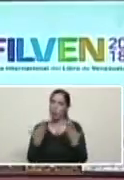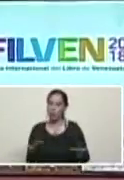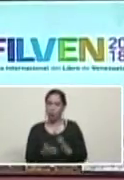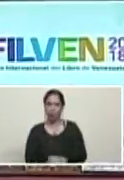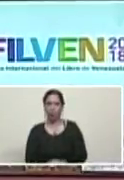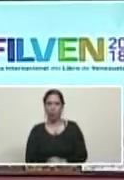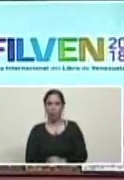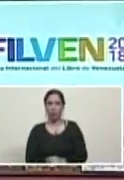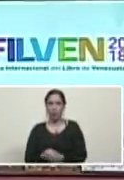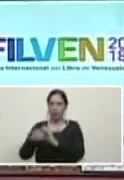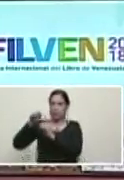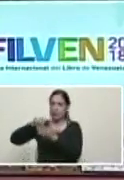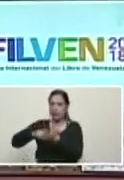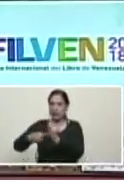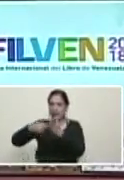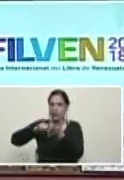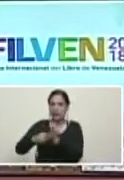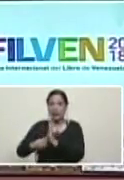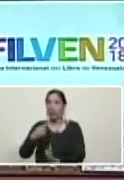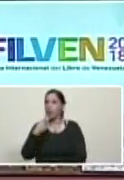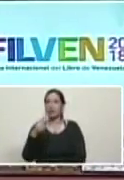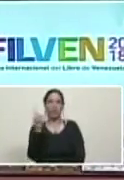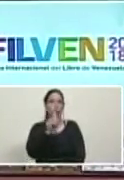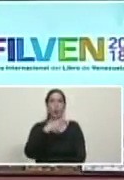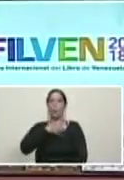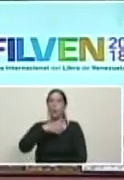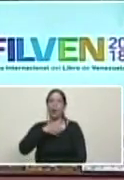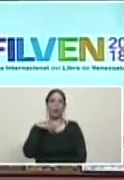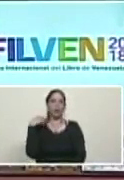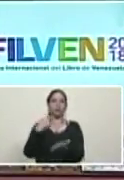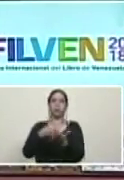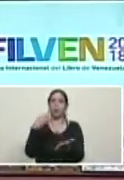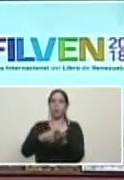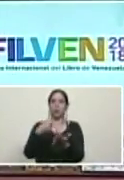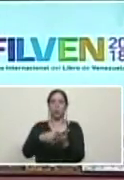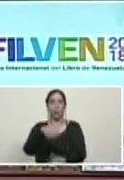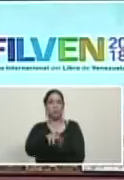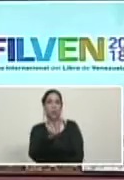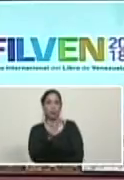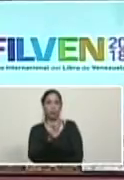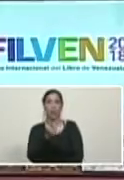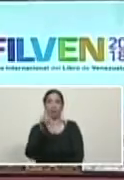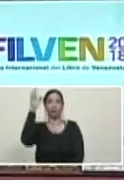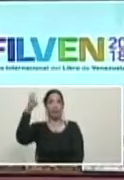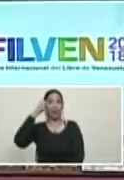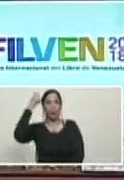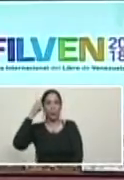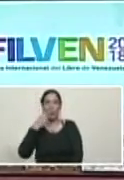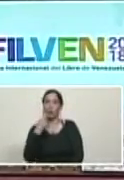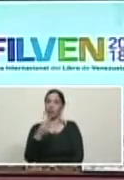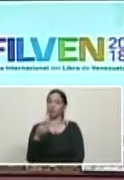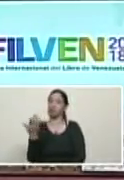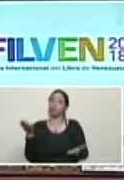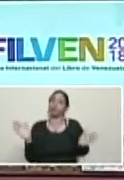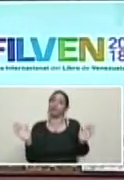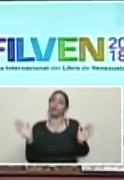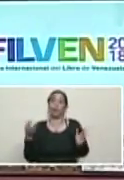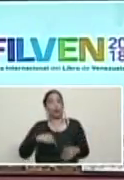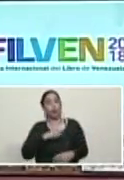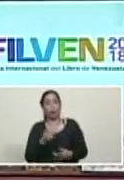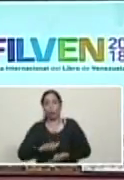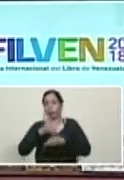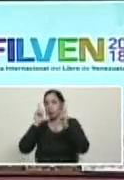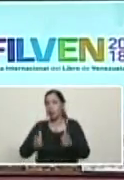para presionarlo y decirle: ustedes no invierten en Venezuela. Afortunadamente estos europeos lo dijeron: nosotros invertimos libremente donde